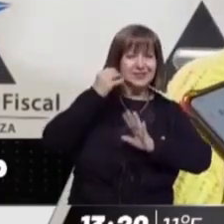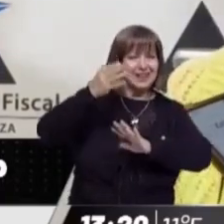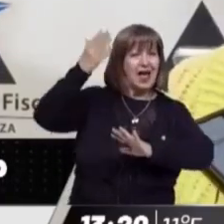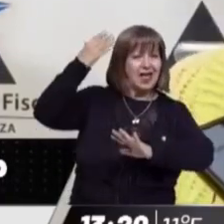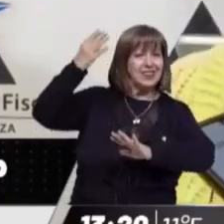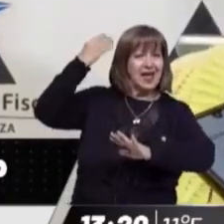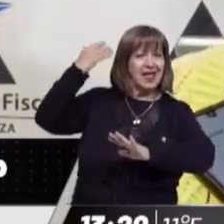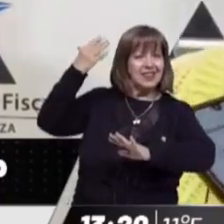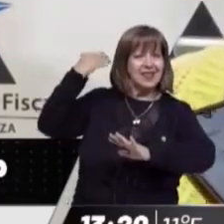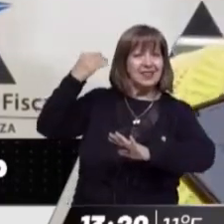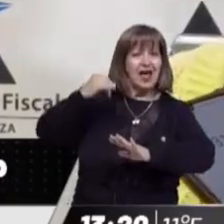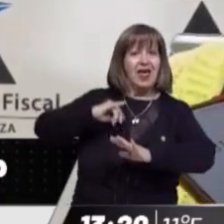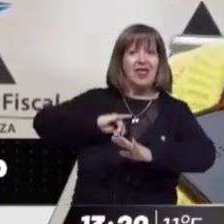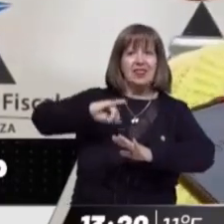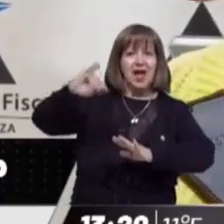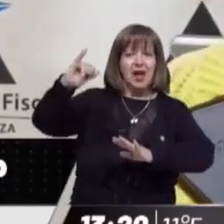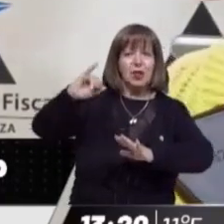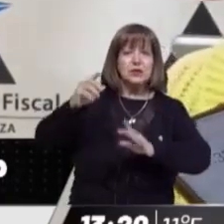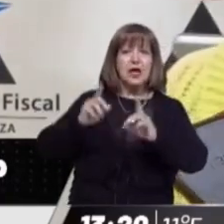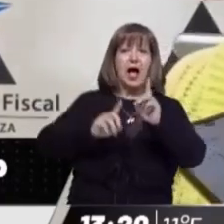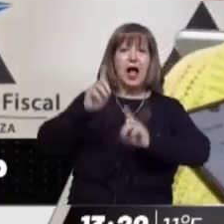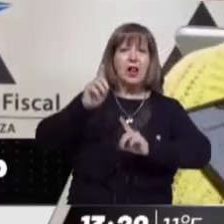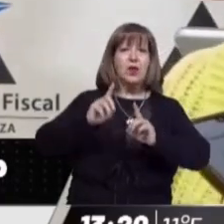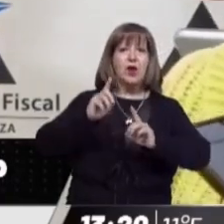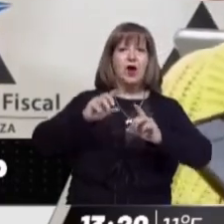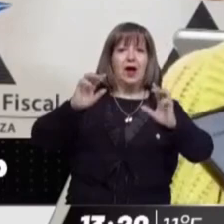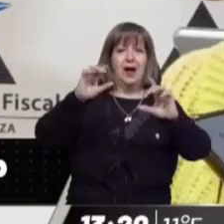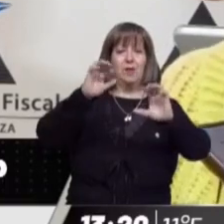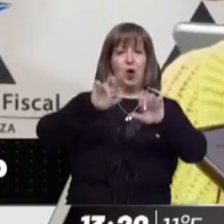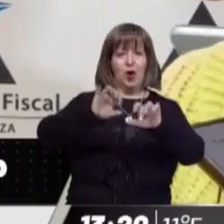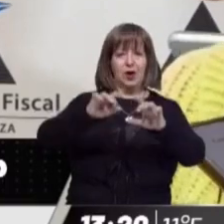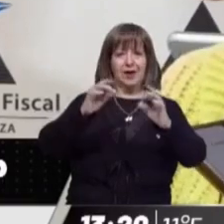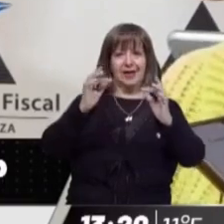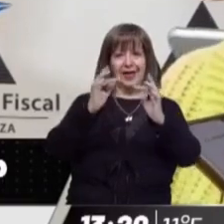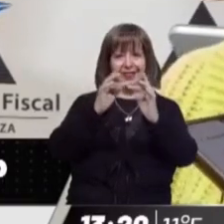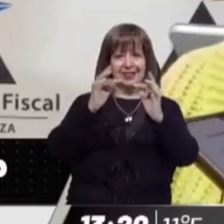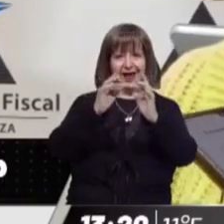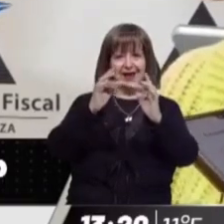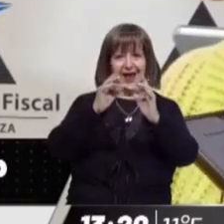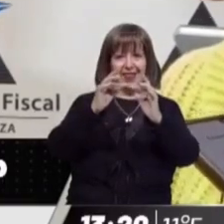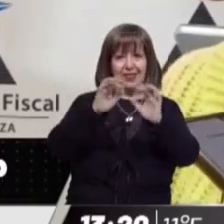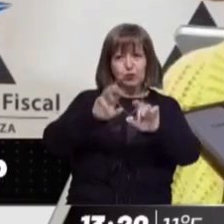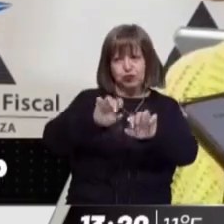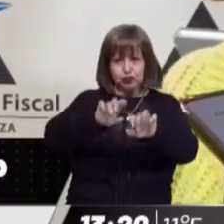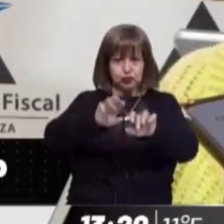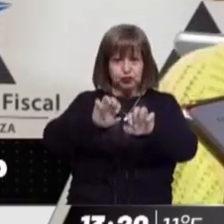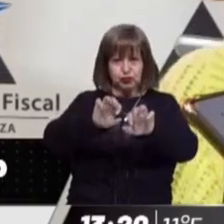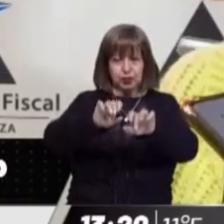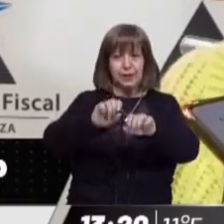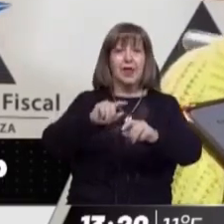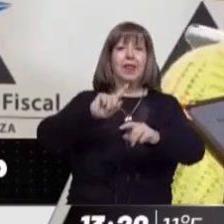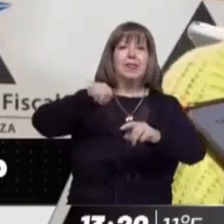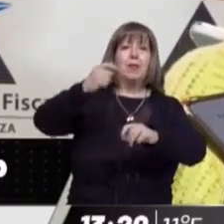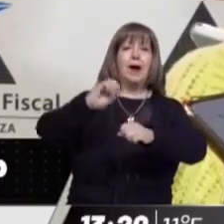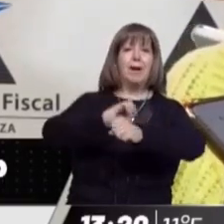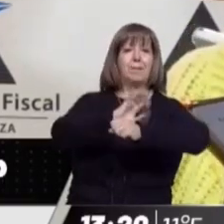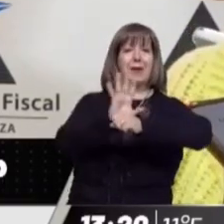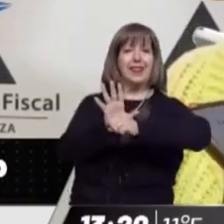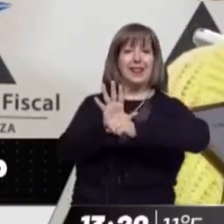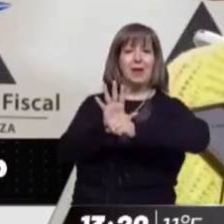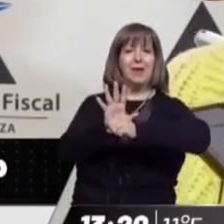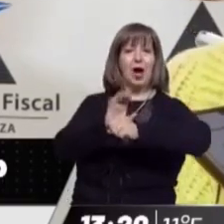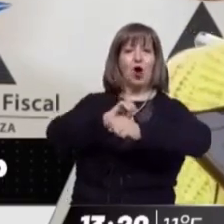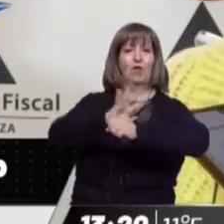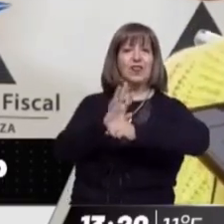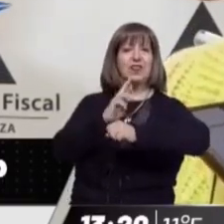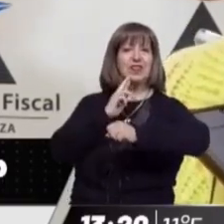incorporando la denuncia online para algunos delitos. Después, a partir de la pandemia, lo ampliamos a todos